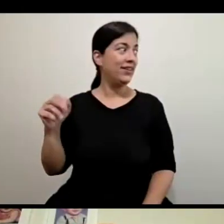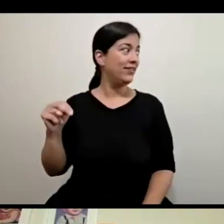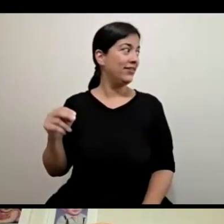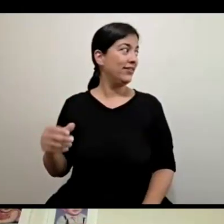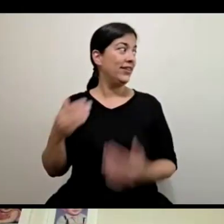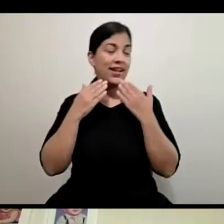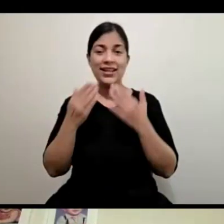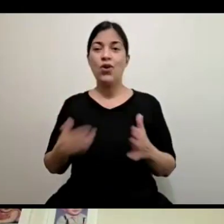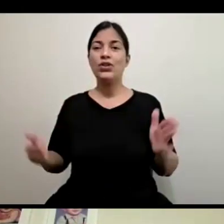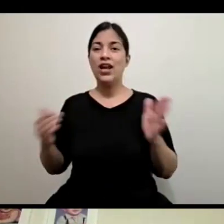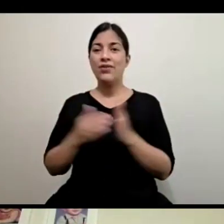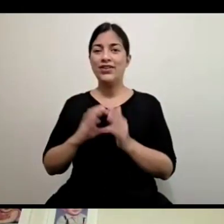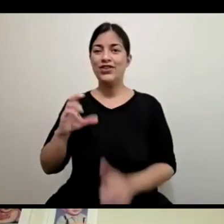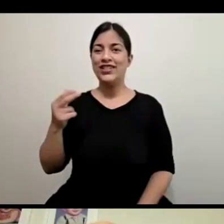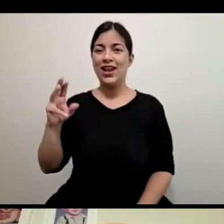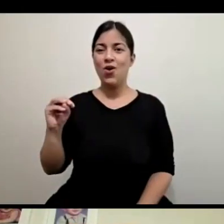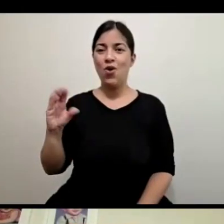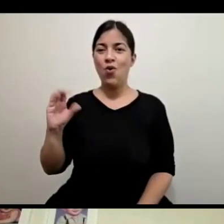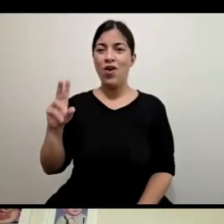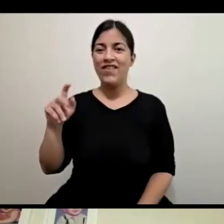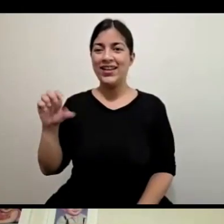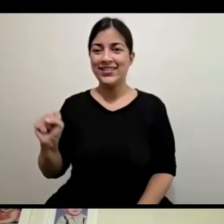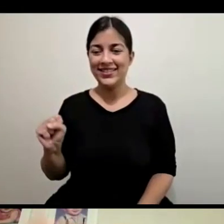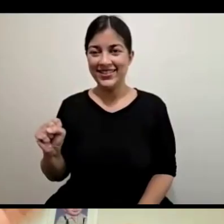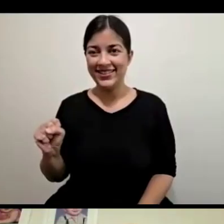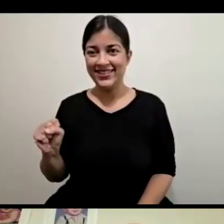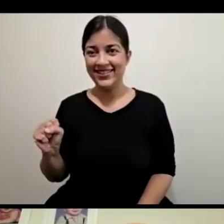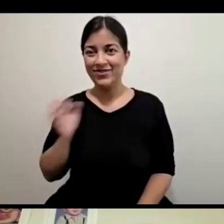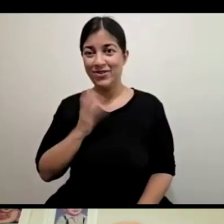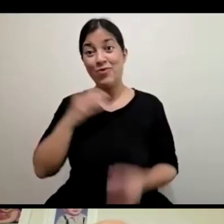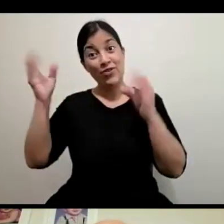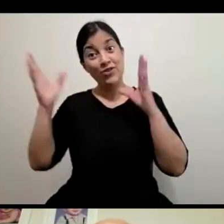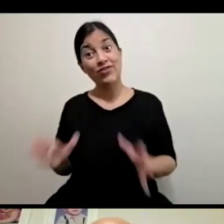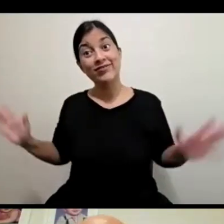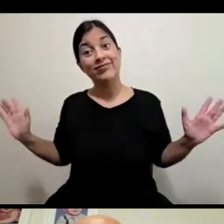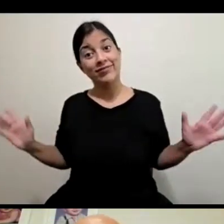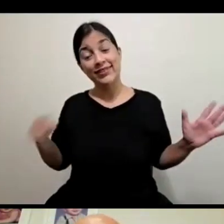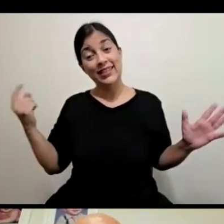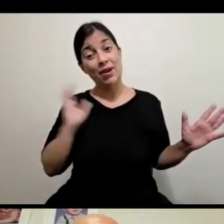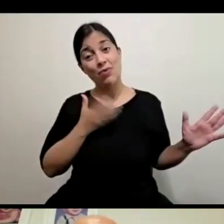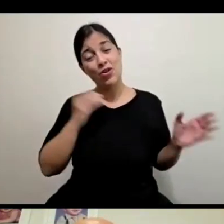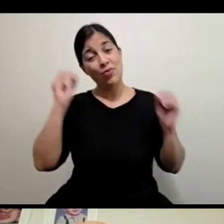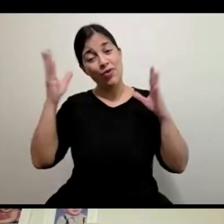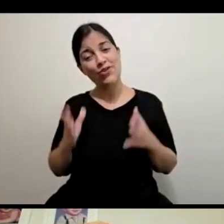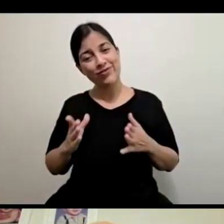vez a Checo Cuevas, a nuestro querido profesor, porque siempre vas a ser nuestro querido profesor.